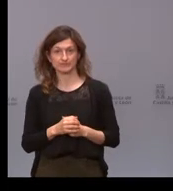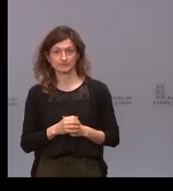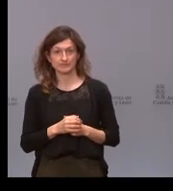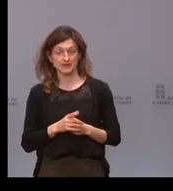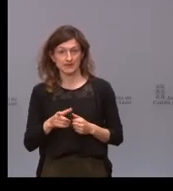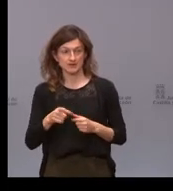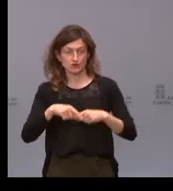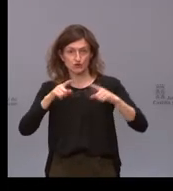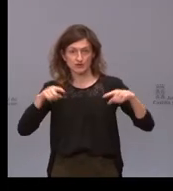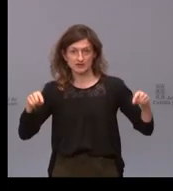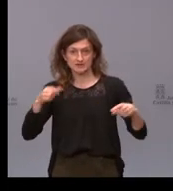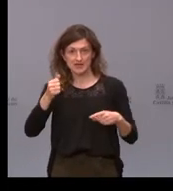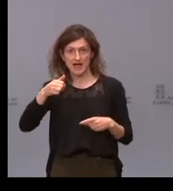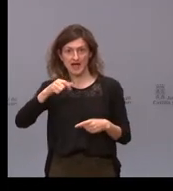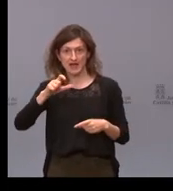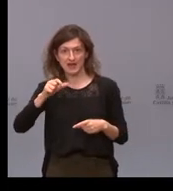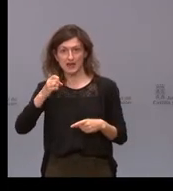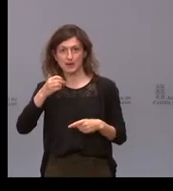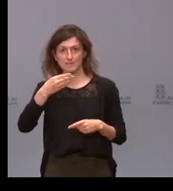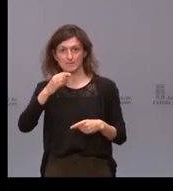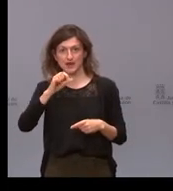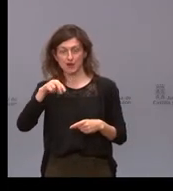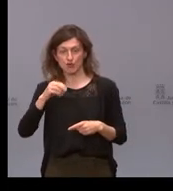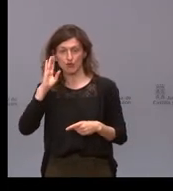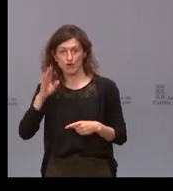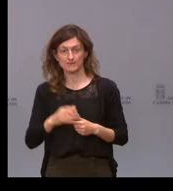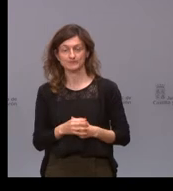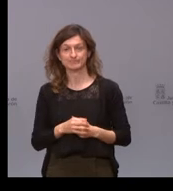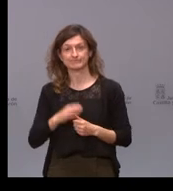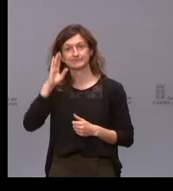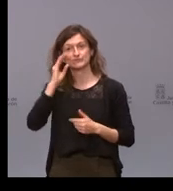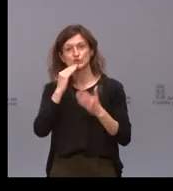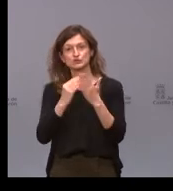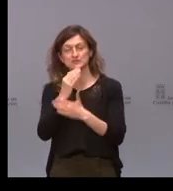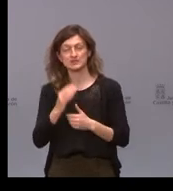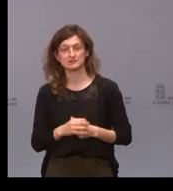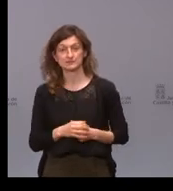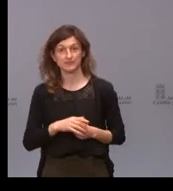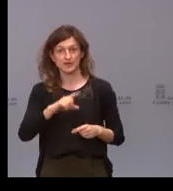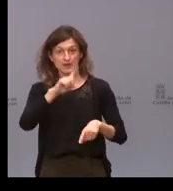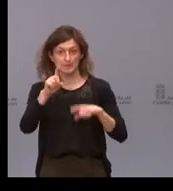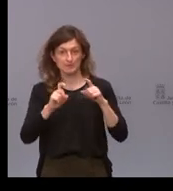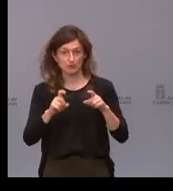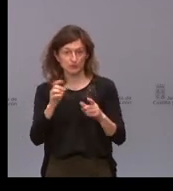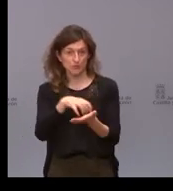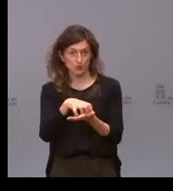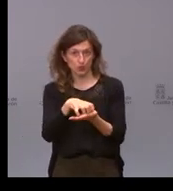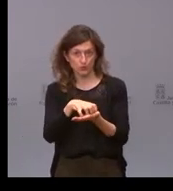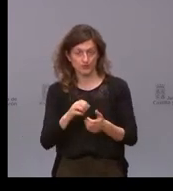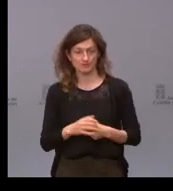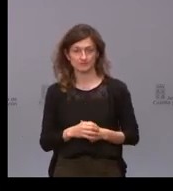mañana ángel blanco el ángel hola buenos días mi pregunta es más bien una duda